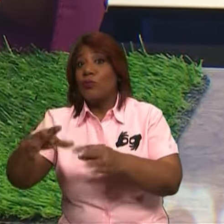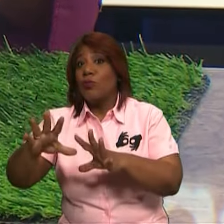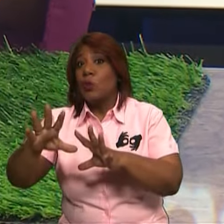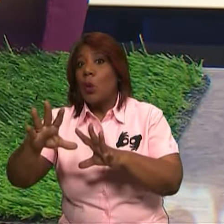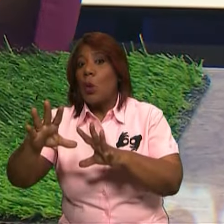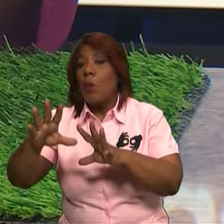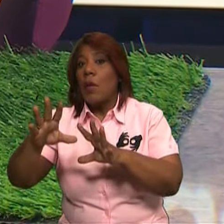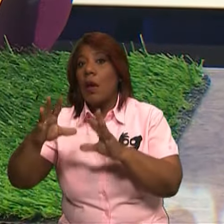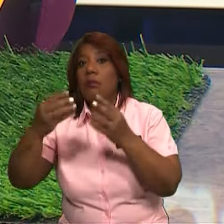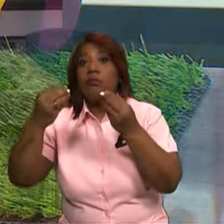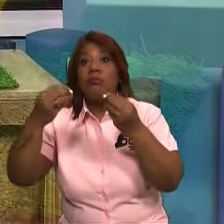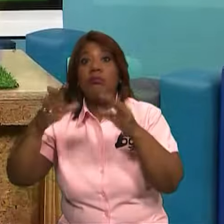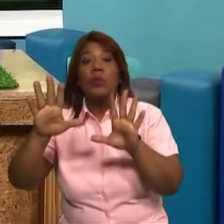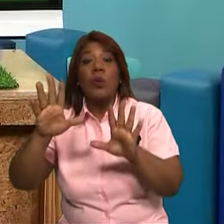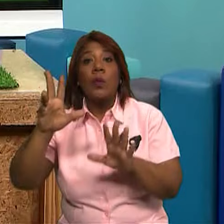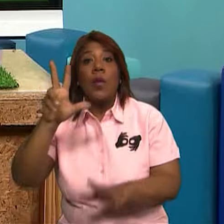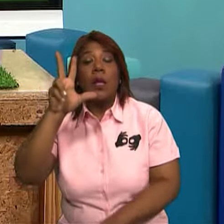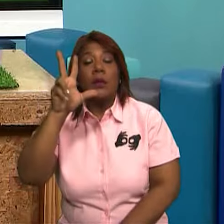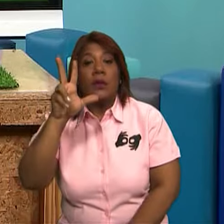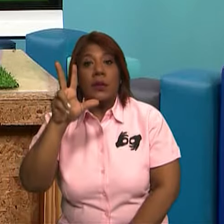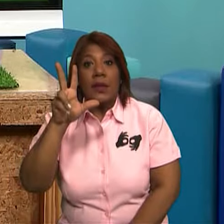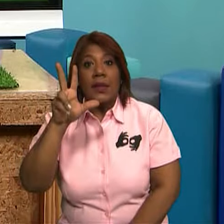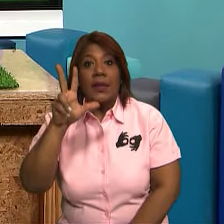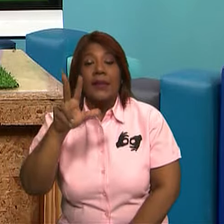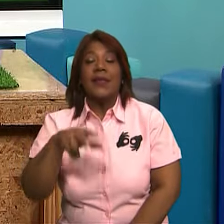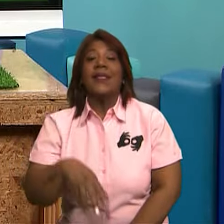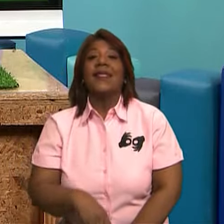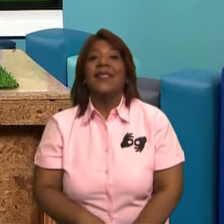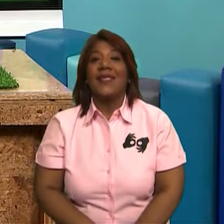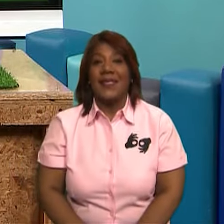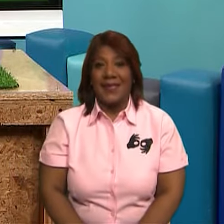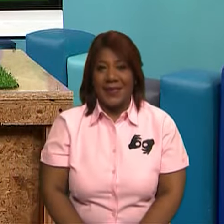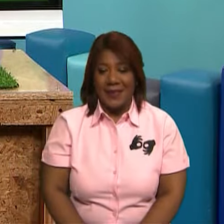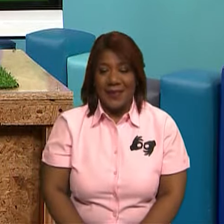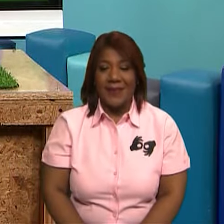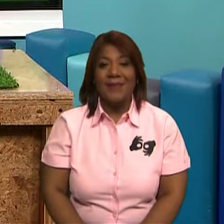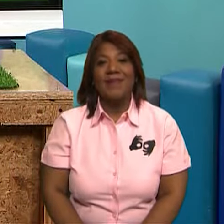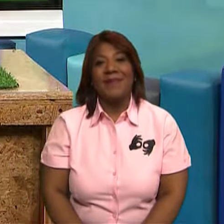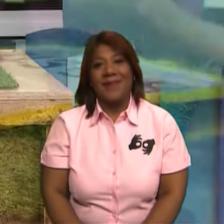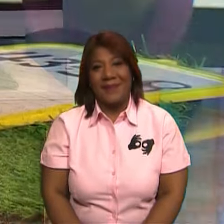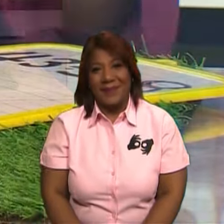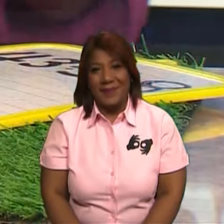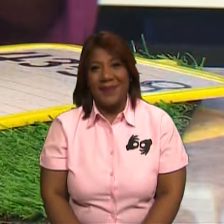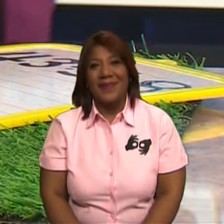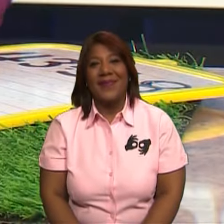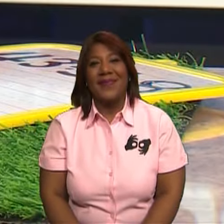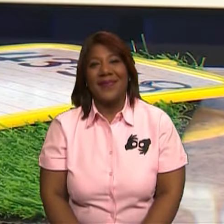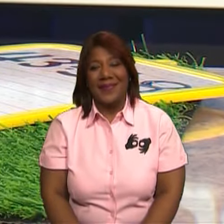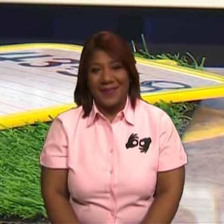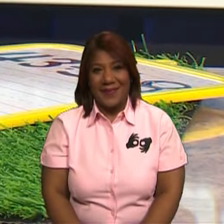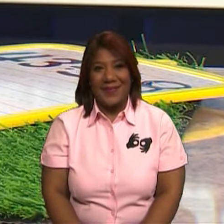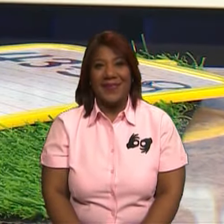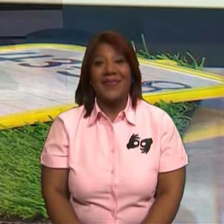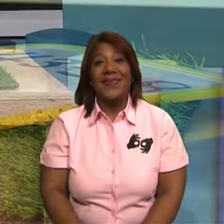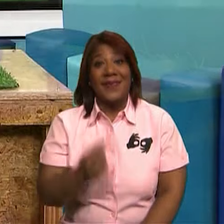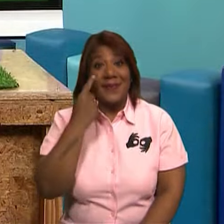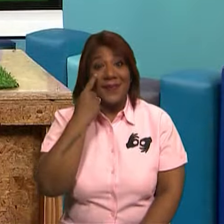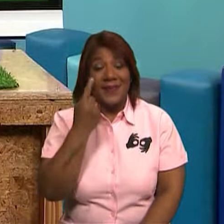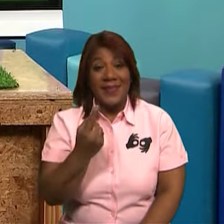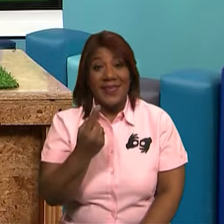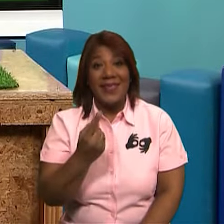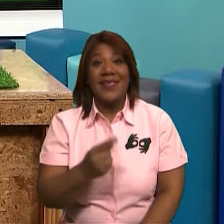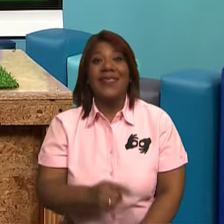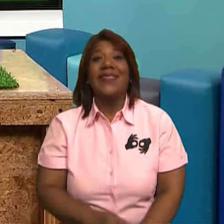45 entre estos 5 vasitos me dio a 8 y me sobraron 3. ¿Qué les